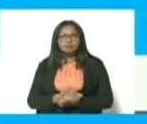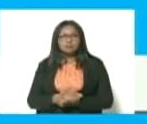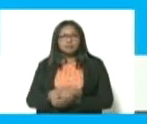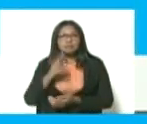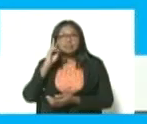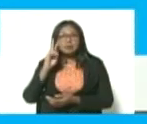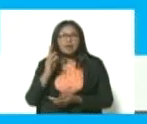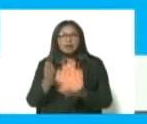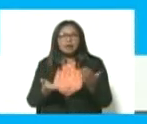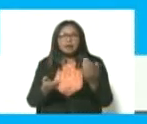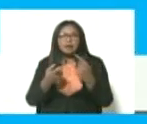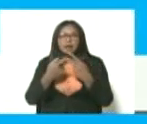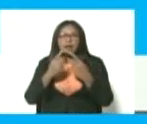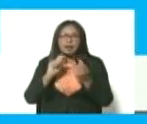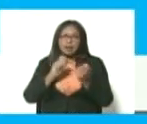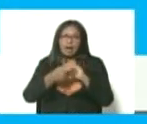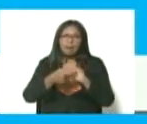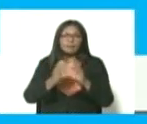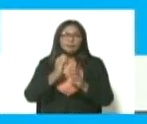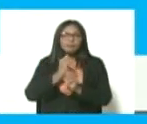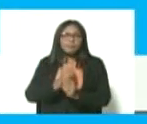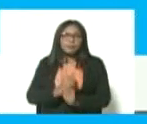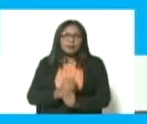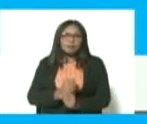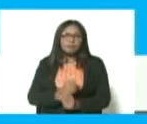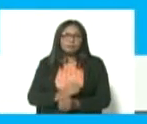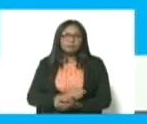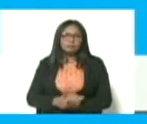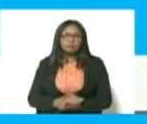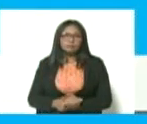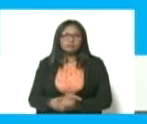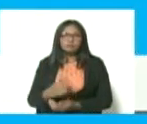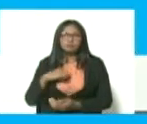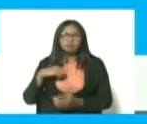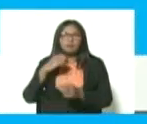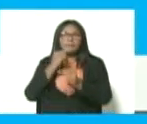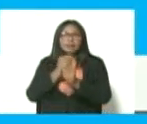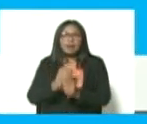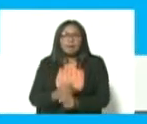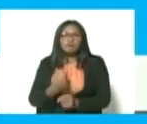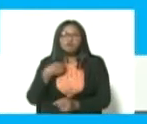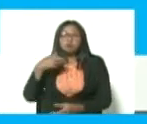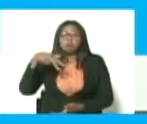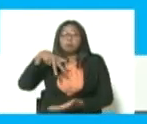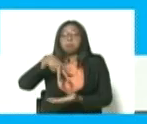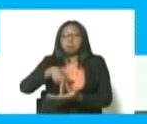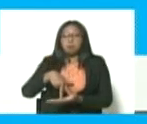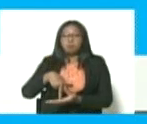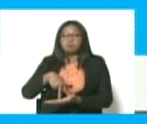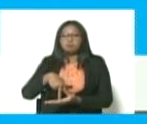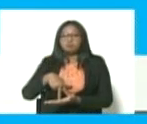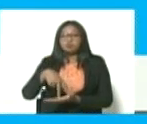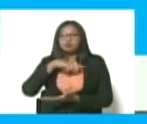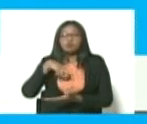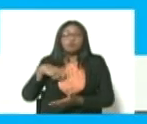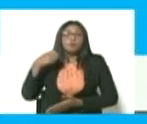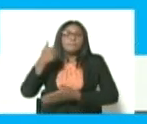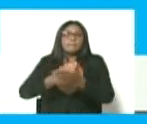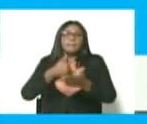valiente. Esperemos. Mientras tanto, estamos nosotros aquí, mira cómo estoy, de pie,